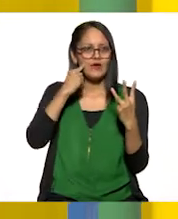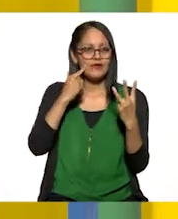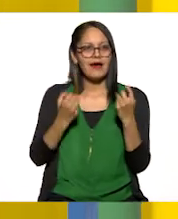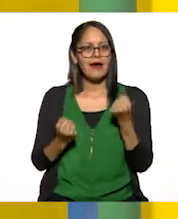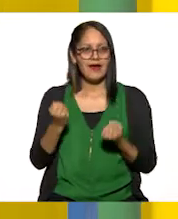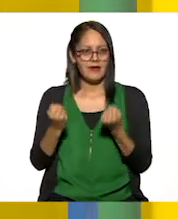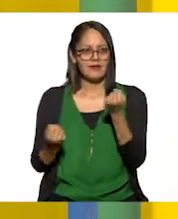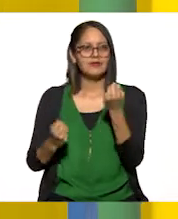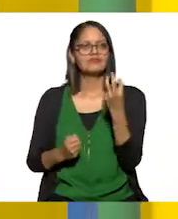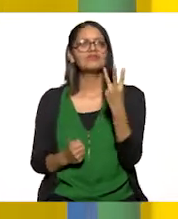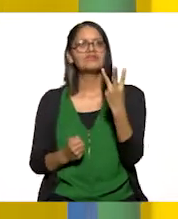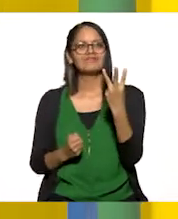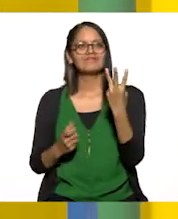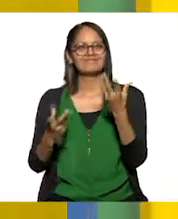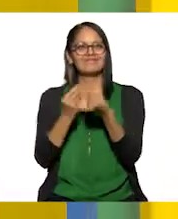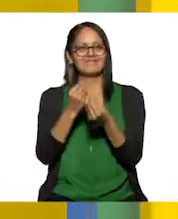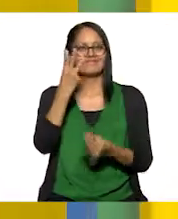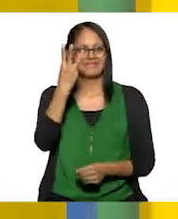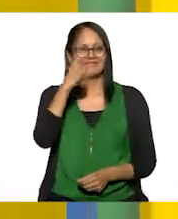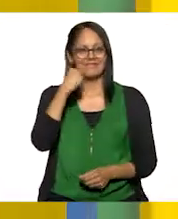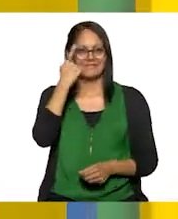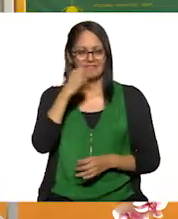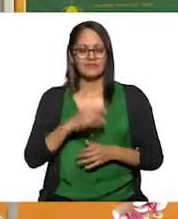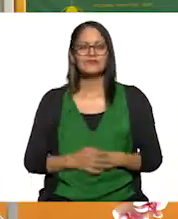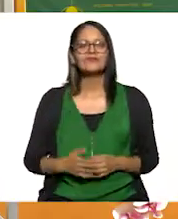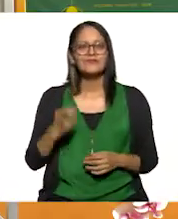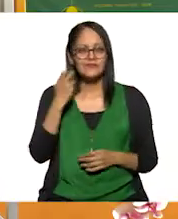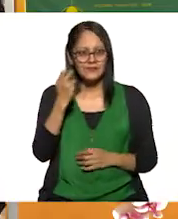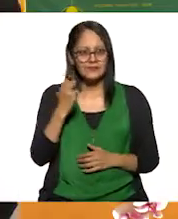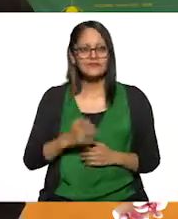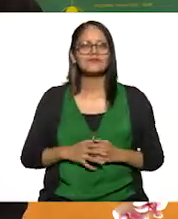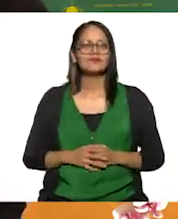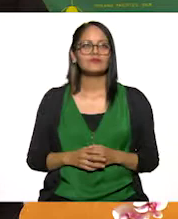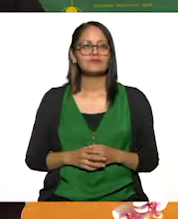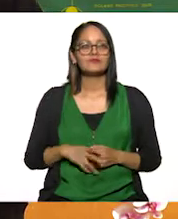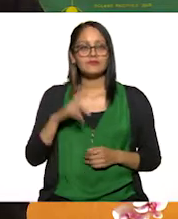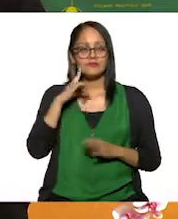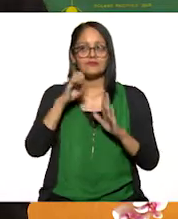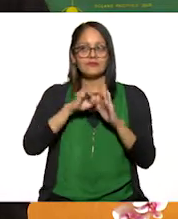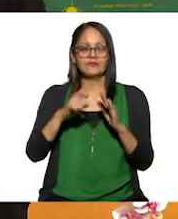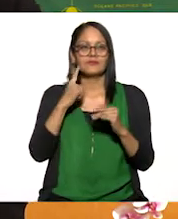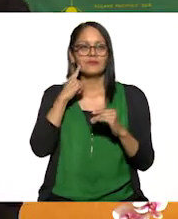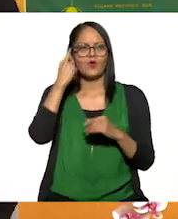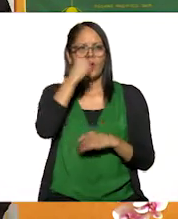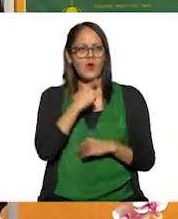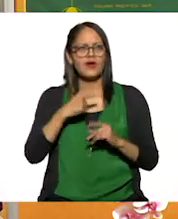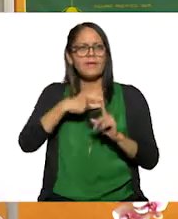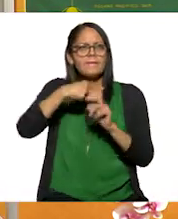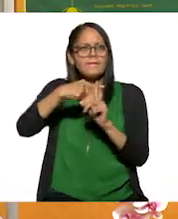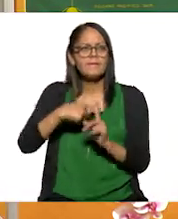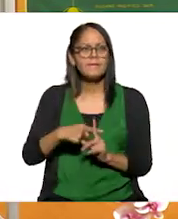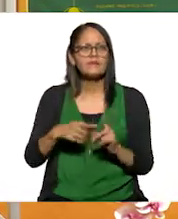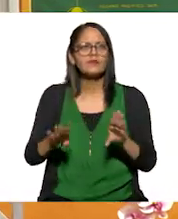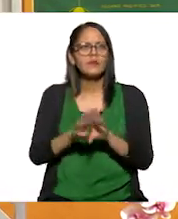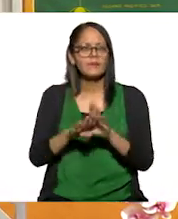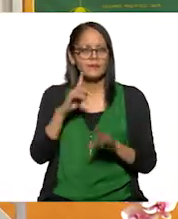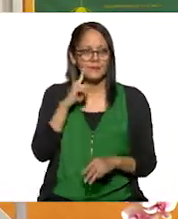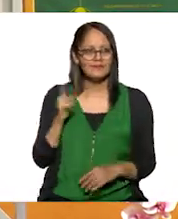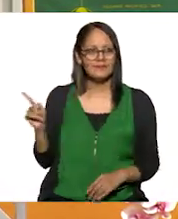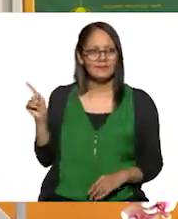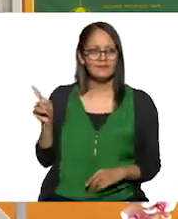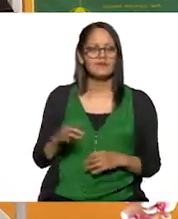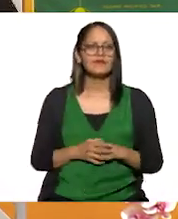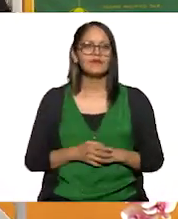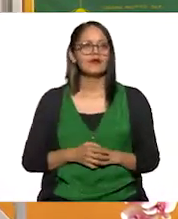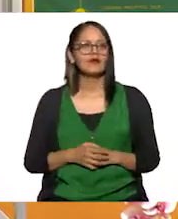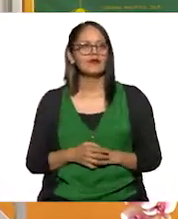en automóvil, 3 horas. Justamente. Y fíjate cómo se suman las horas usando estos términos.